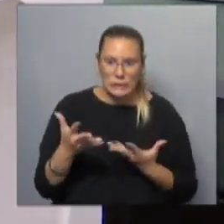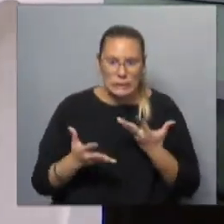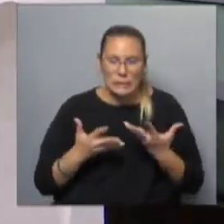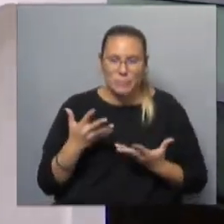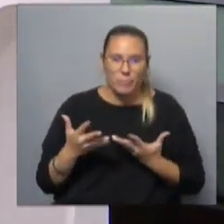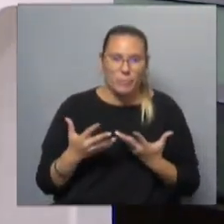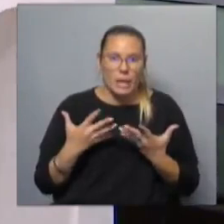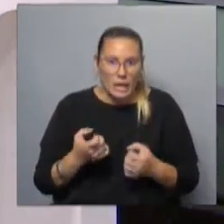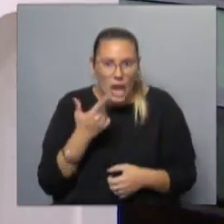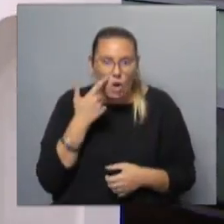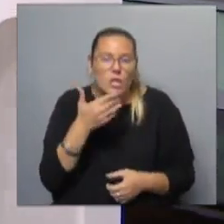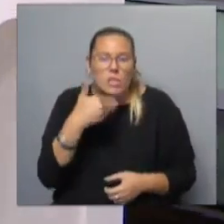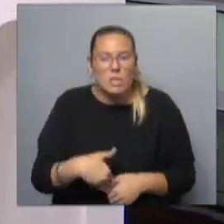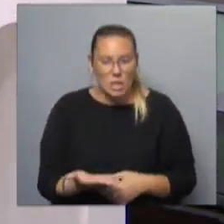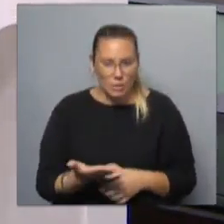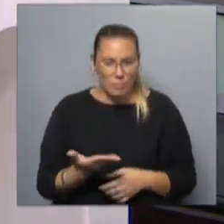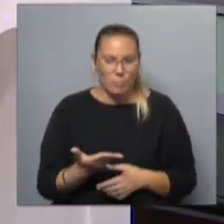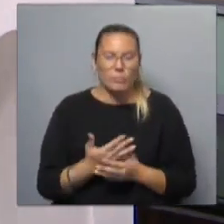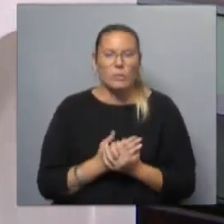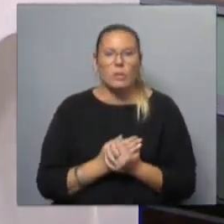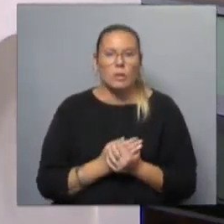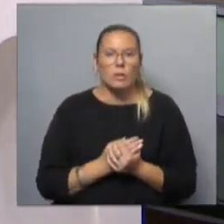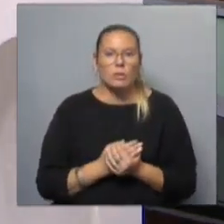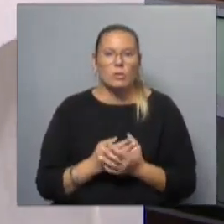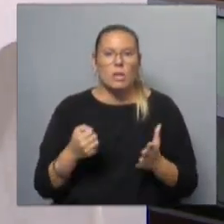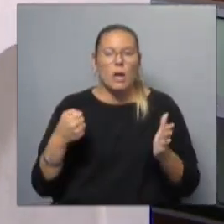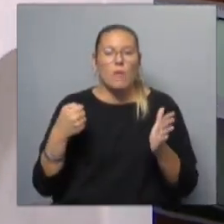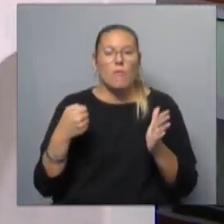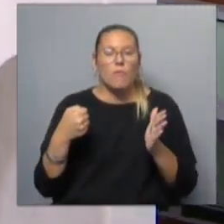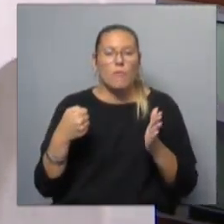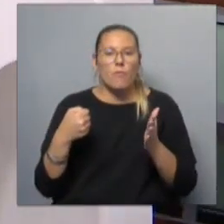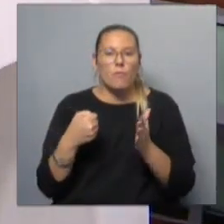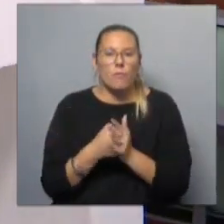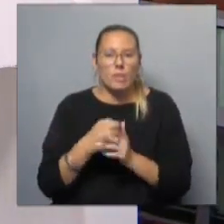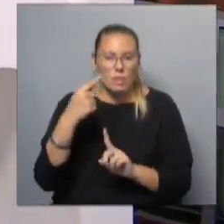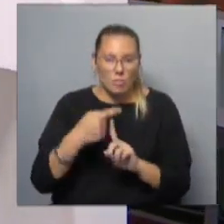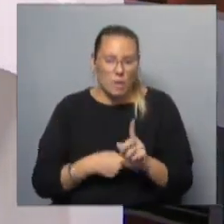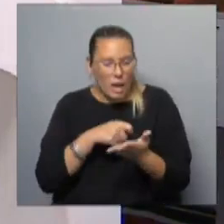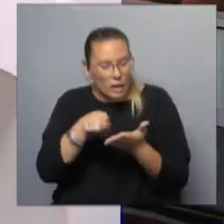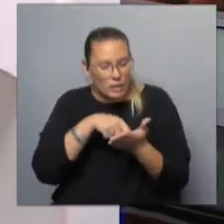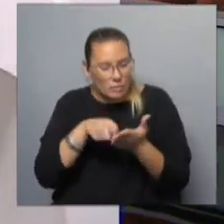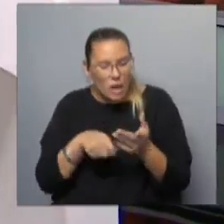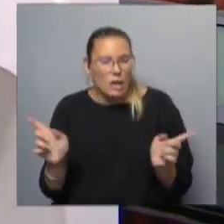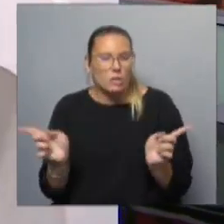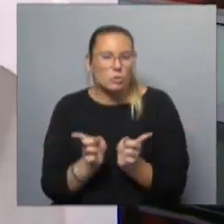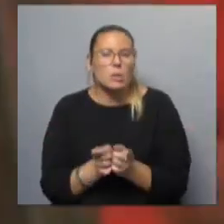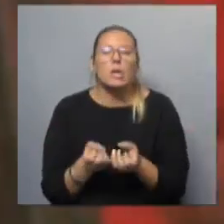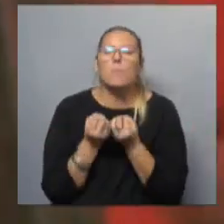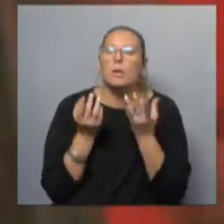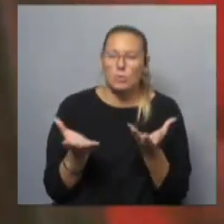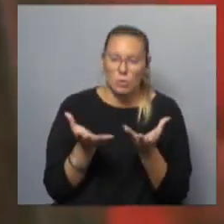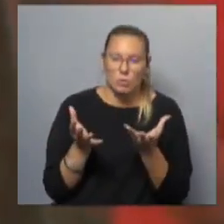quería conocer, entenderlo. Entonces, todos los fines de mes me escribía un resumencito diciendo, bueno, ¿qué fue lo que